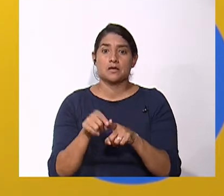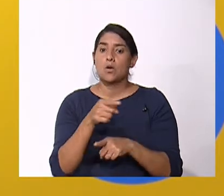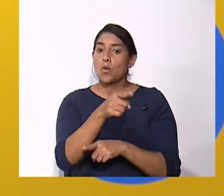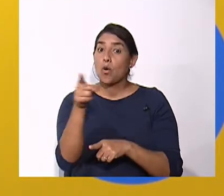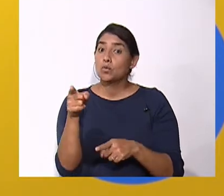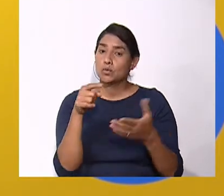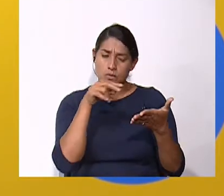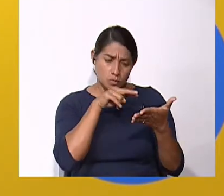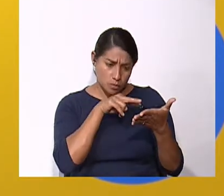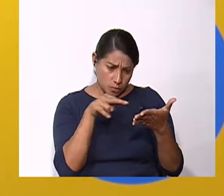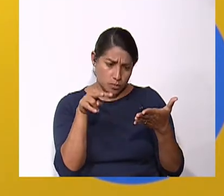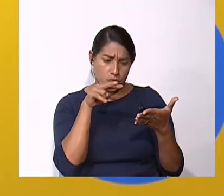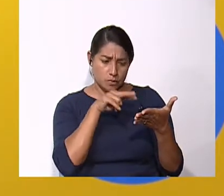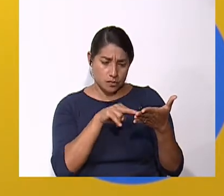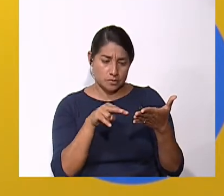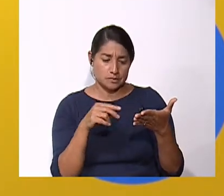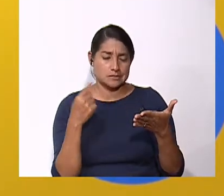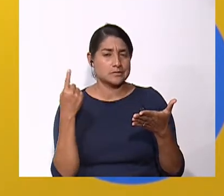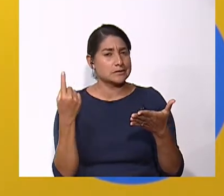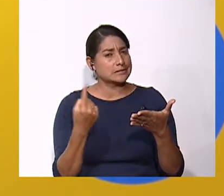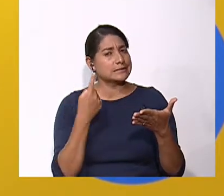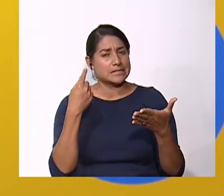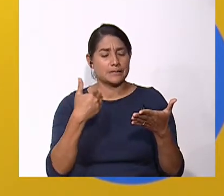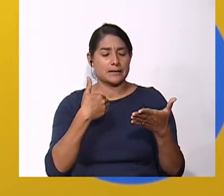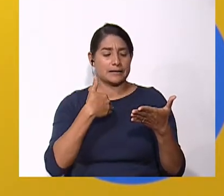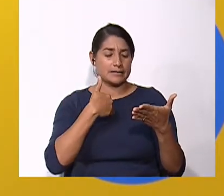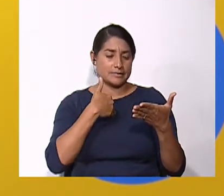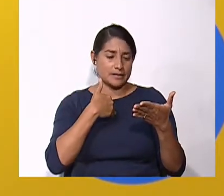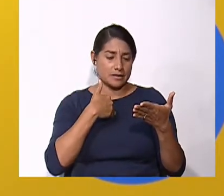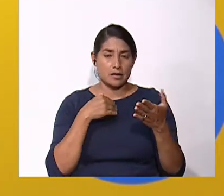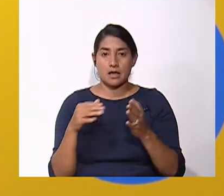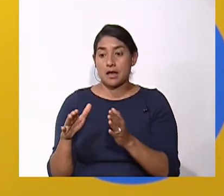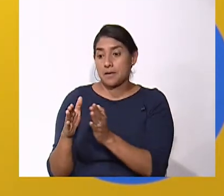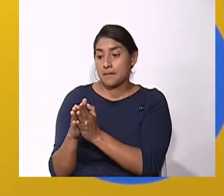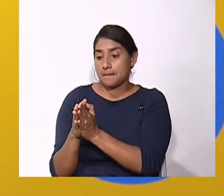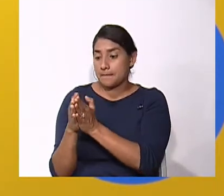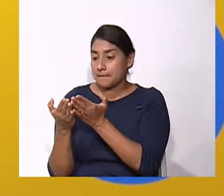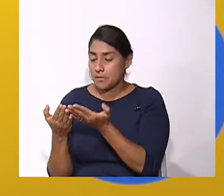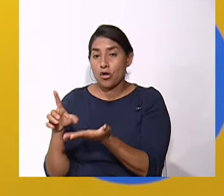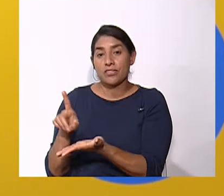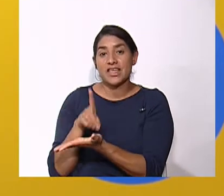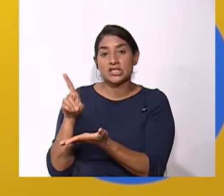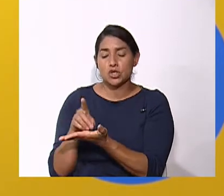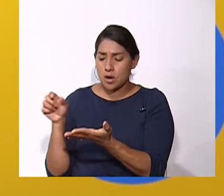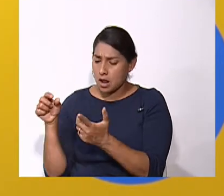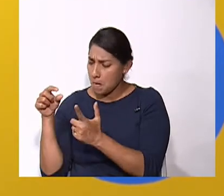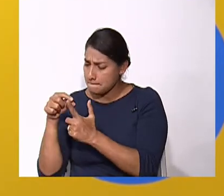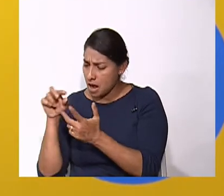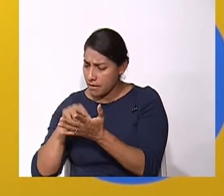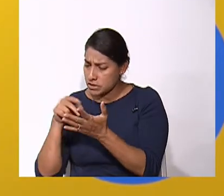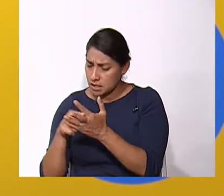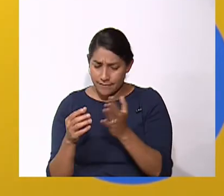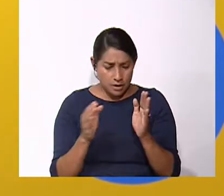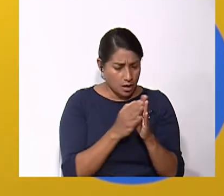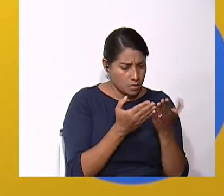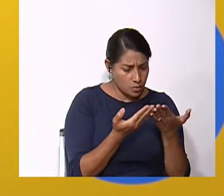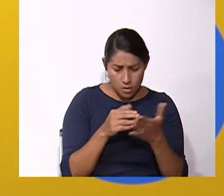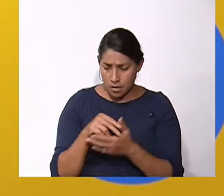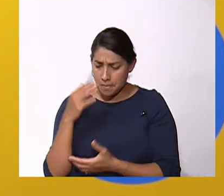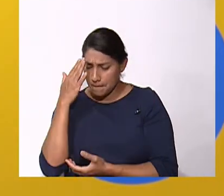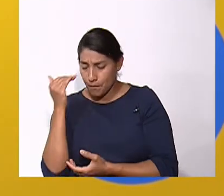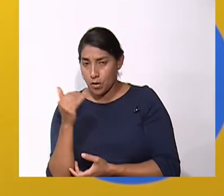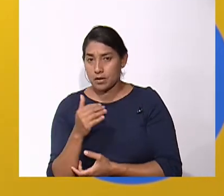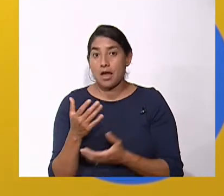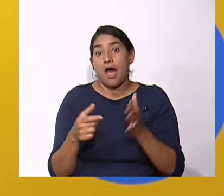cuando lean siempre tengan un diccionario al lado. ¿Por qué? Bueno, porque es que